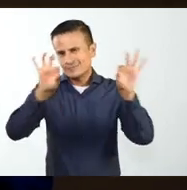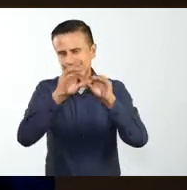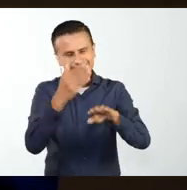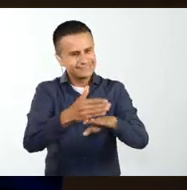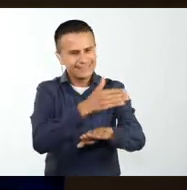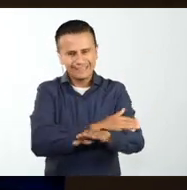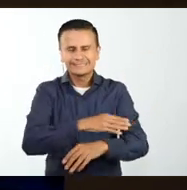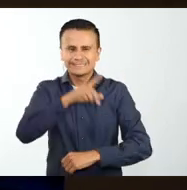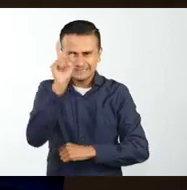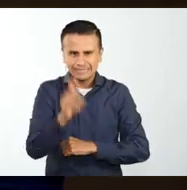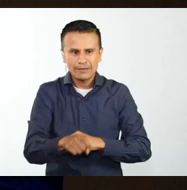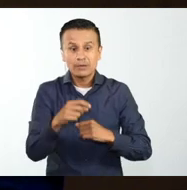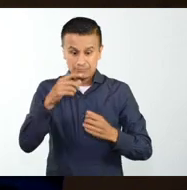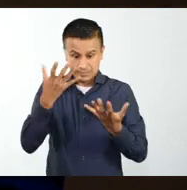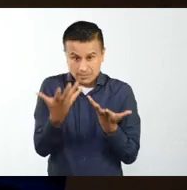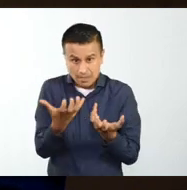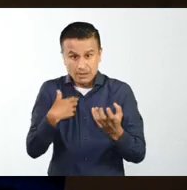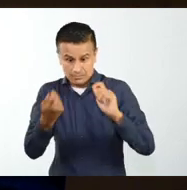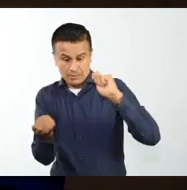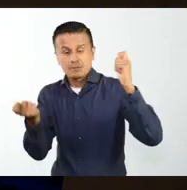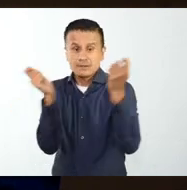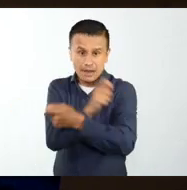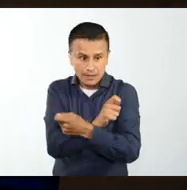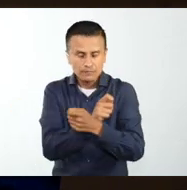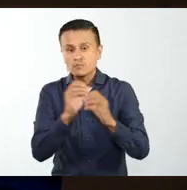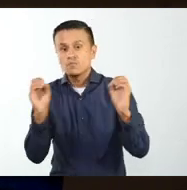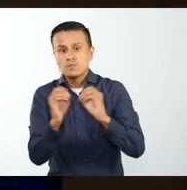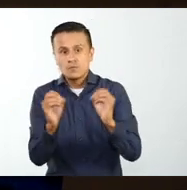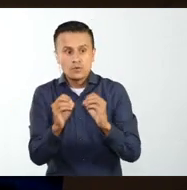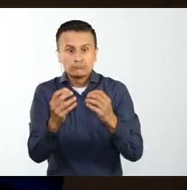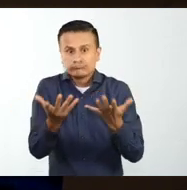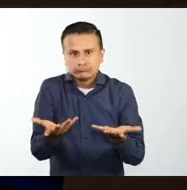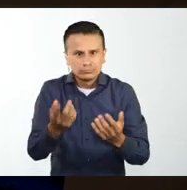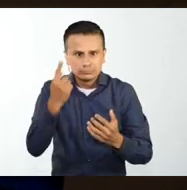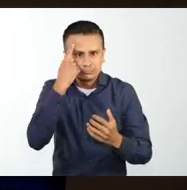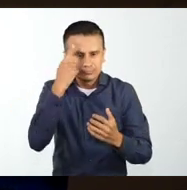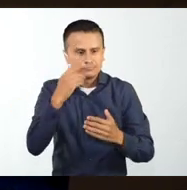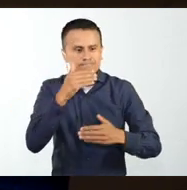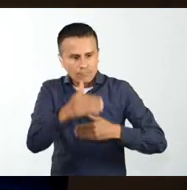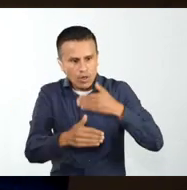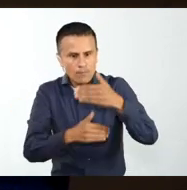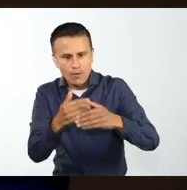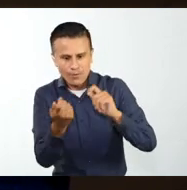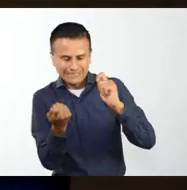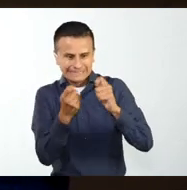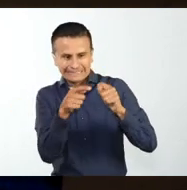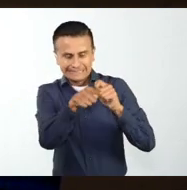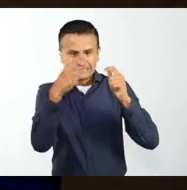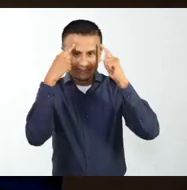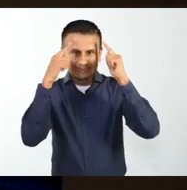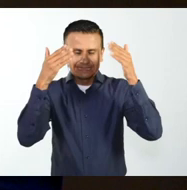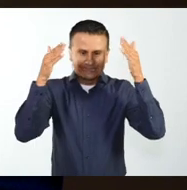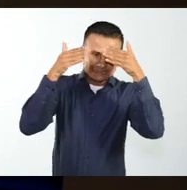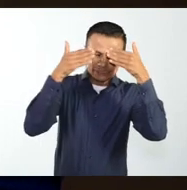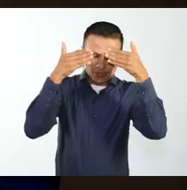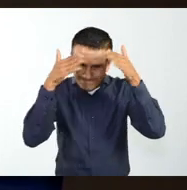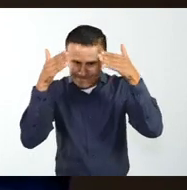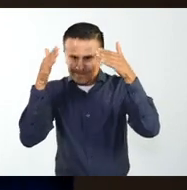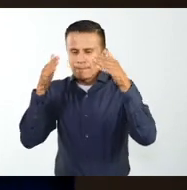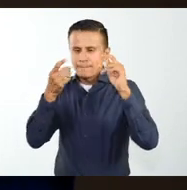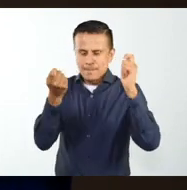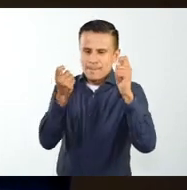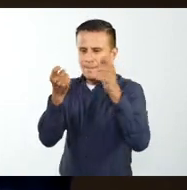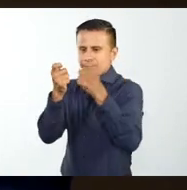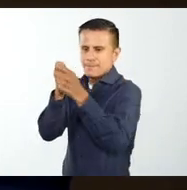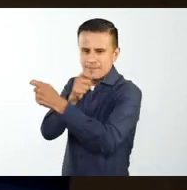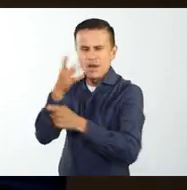conflictos que suelen aparecer cuando uno quiere introducir cambios y para poder ir modificando